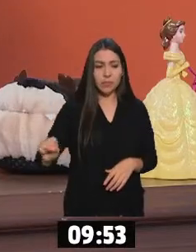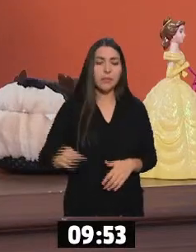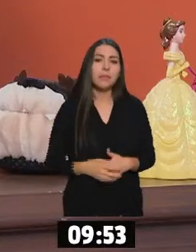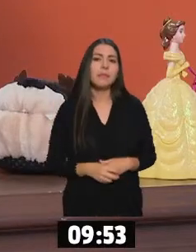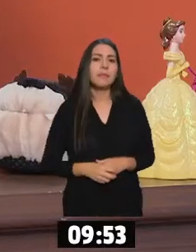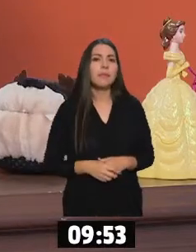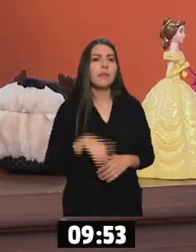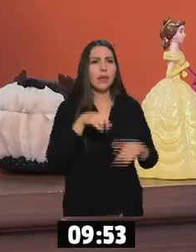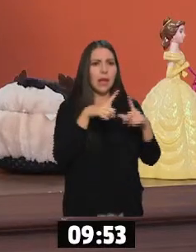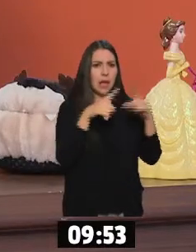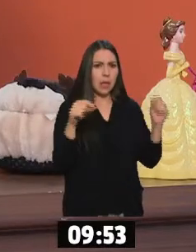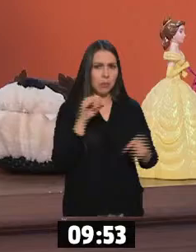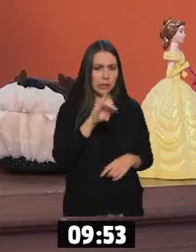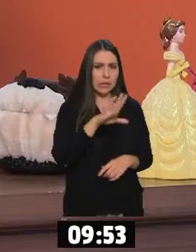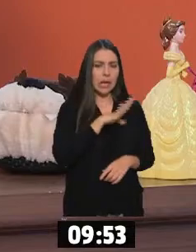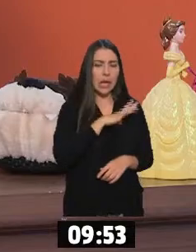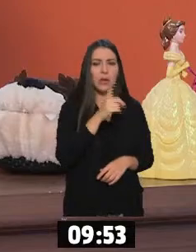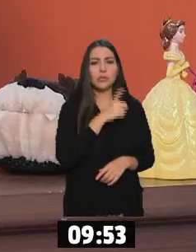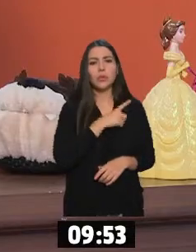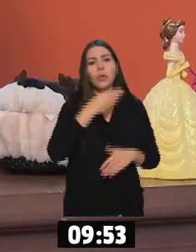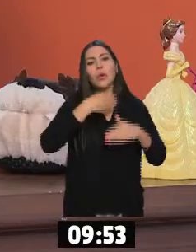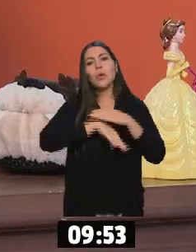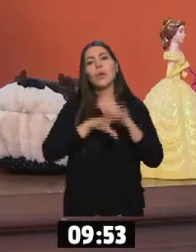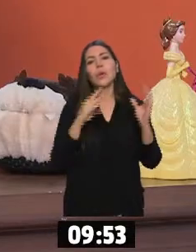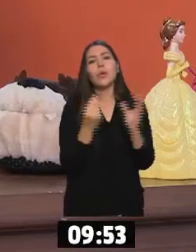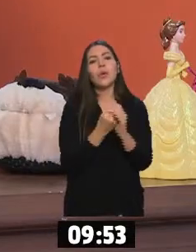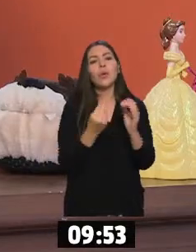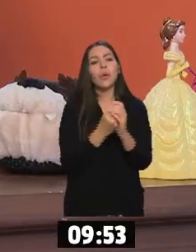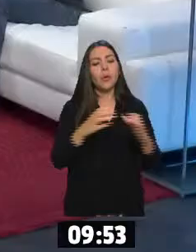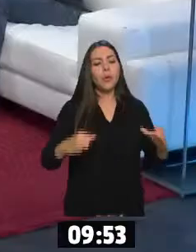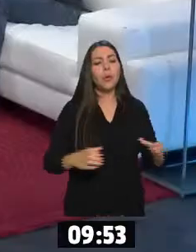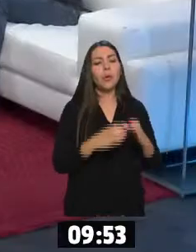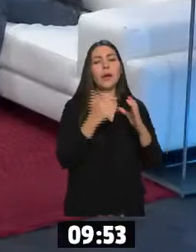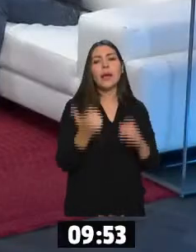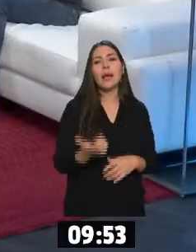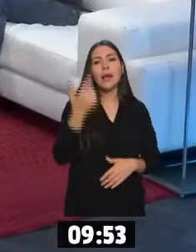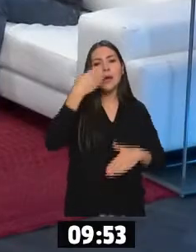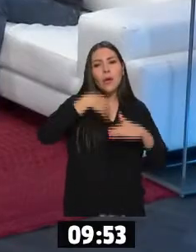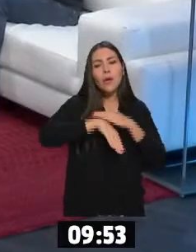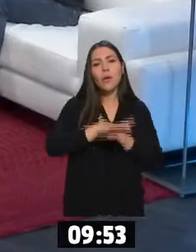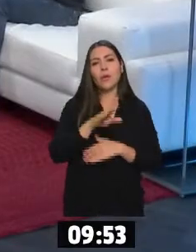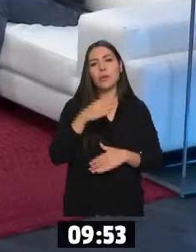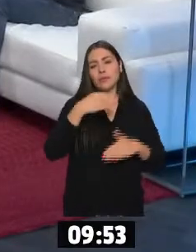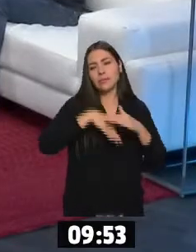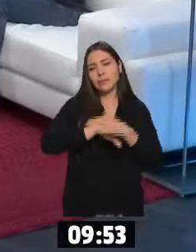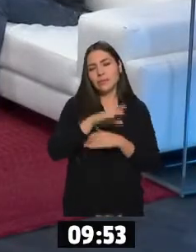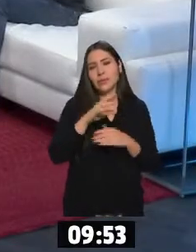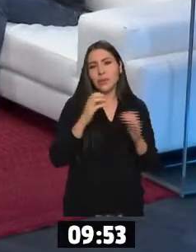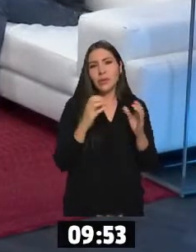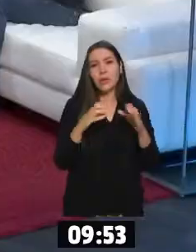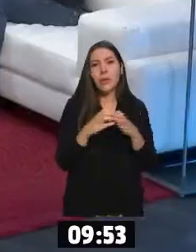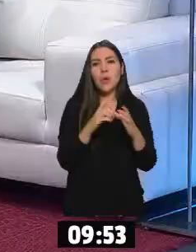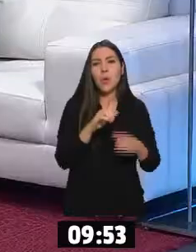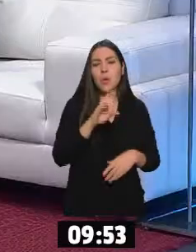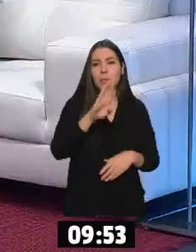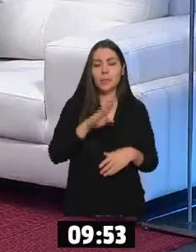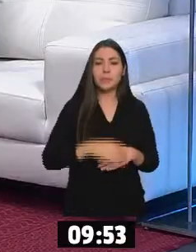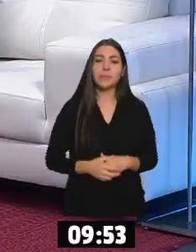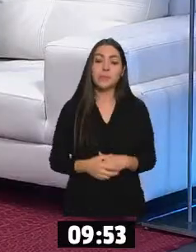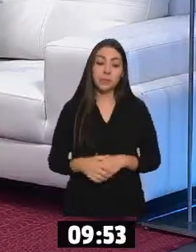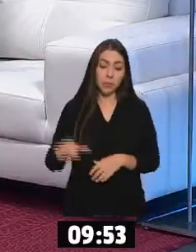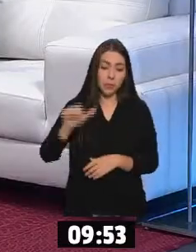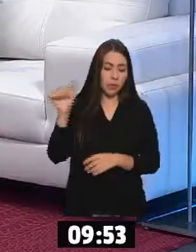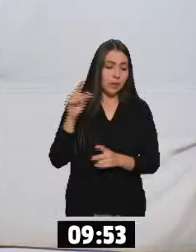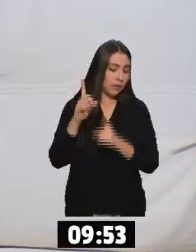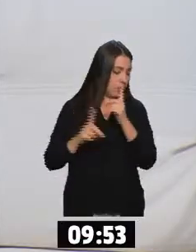pole dance, nada más que en unos clubes que estaban ahí. Cállate, y chavo. carísimo, En 200. realidad, Pero ¿por qué hay unos otro que quedan y otros otro que no? deporte que va a quedar con esta